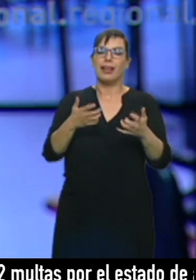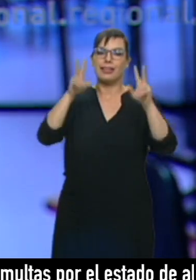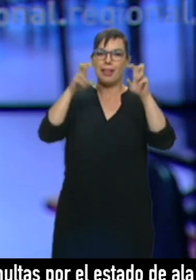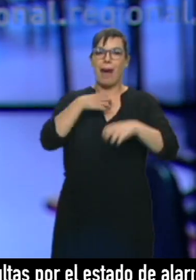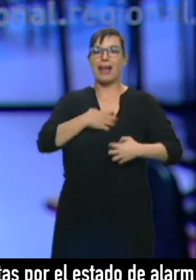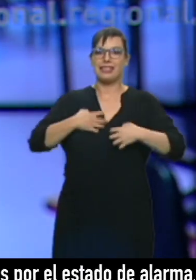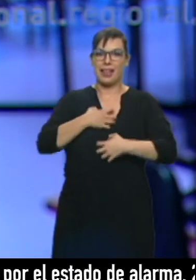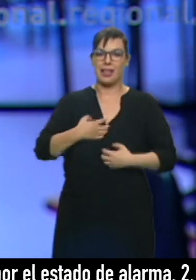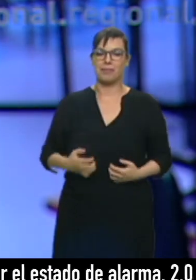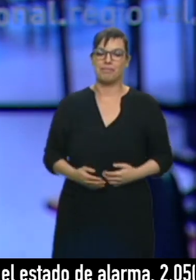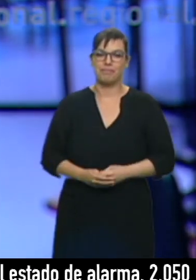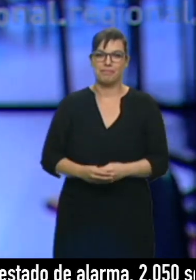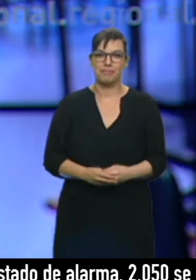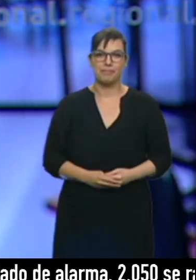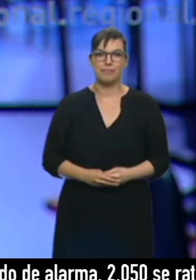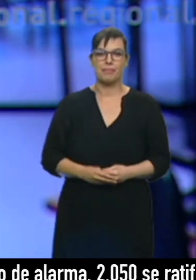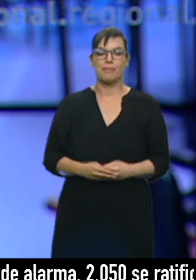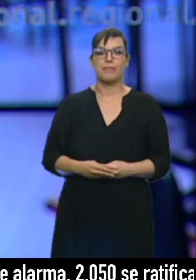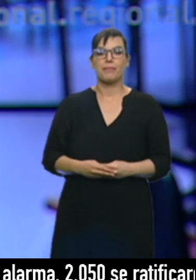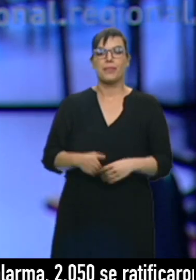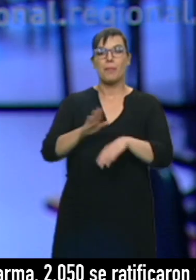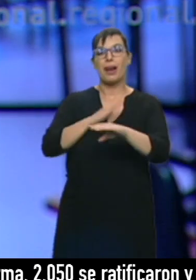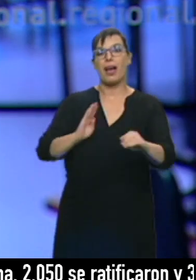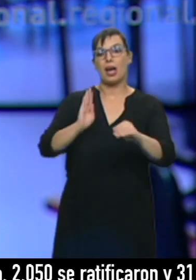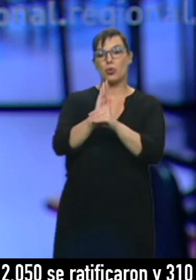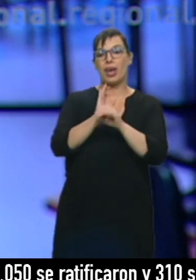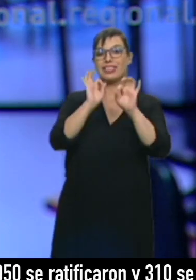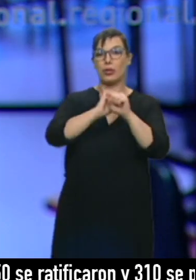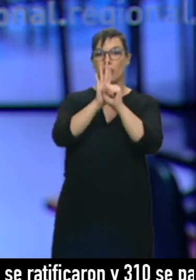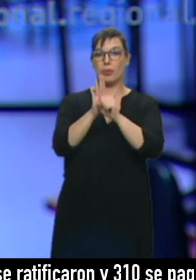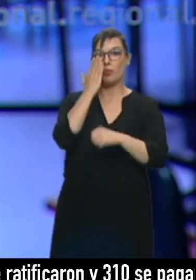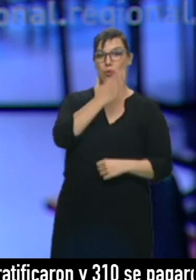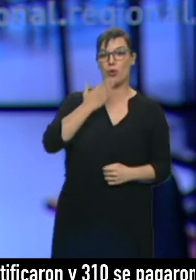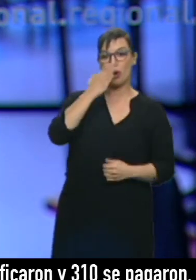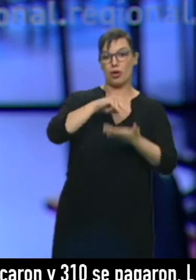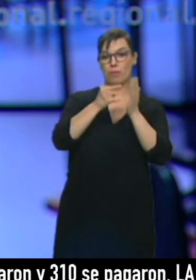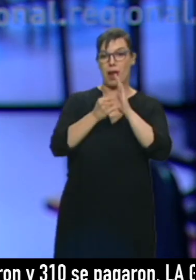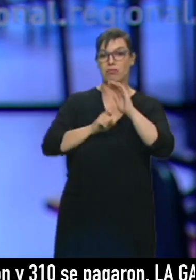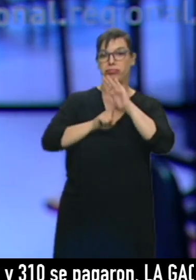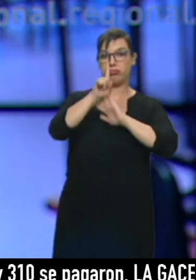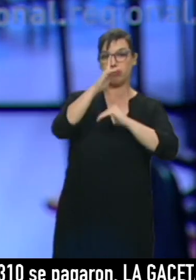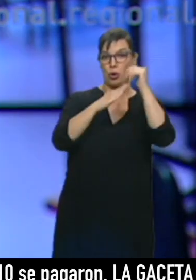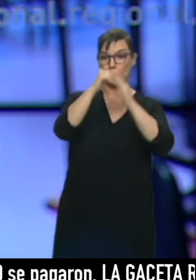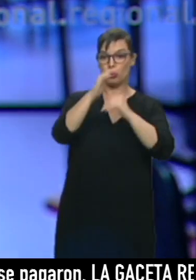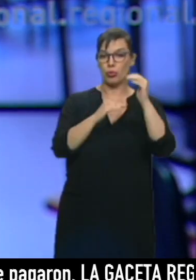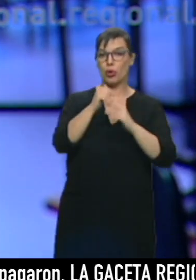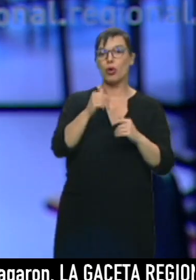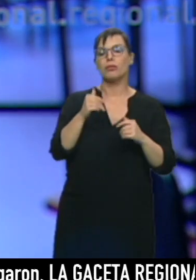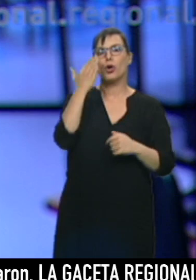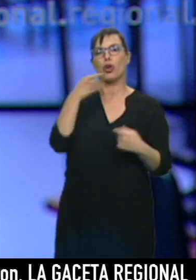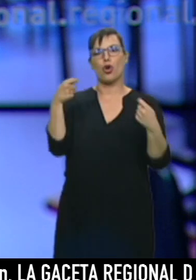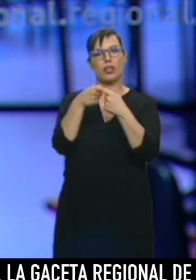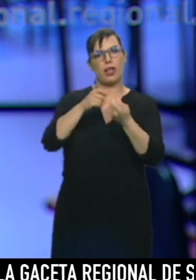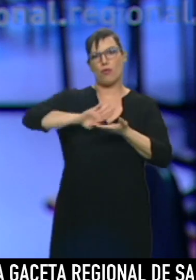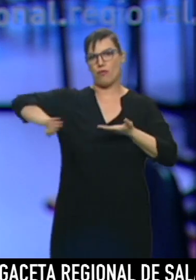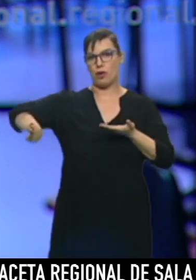El Gobierno ha excluido a la escuela concertada de las ayudas del coronavirus en el plan de reconstrucción. El borrador prevé que los 2.000